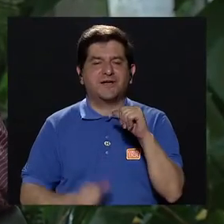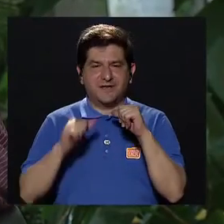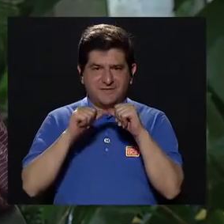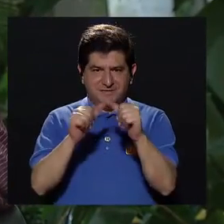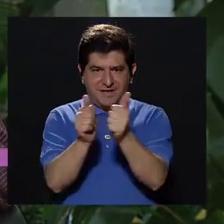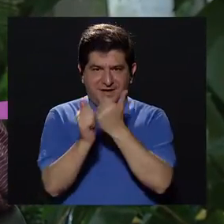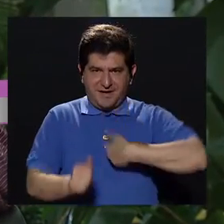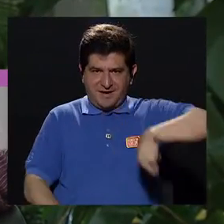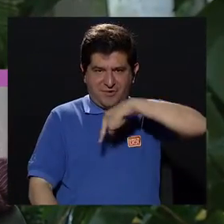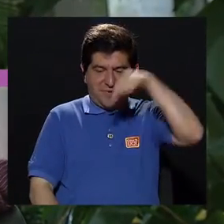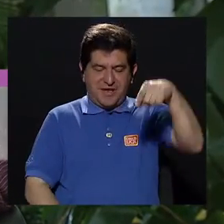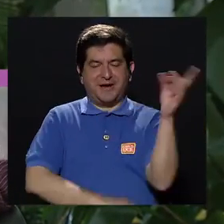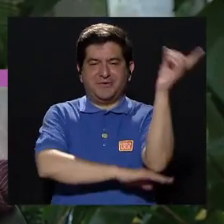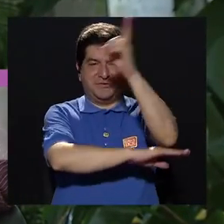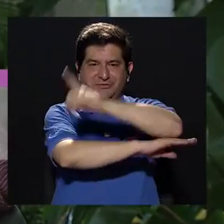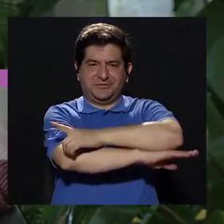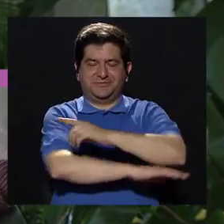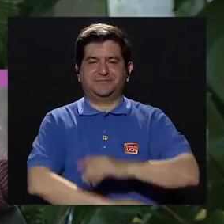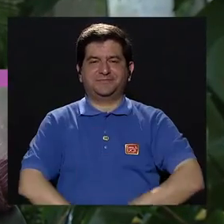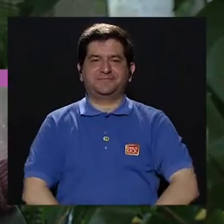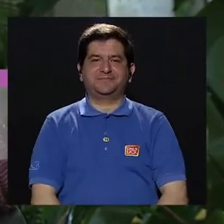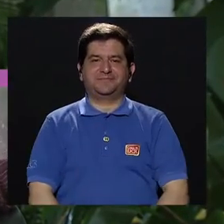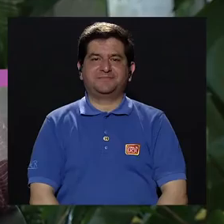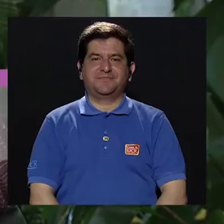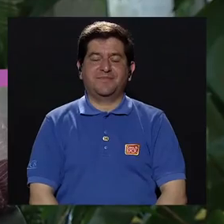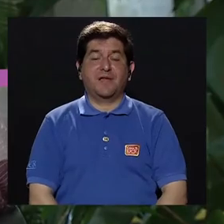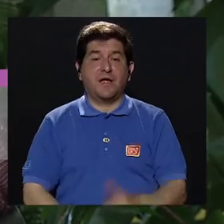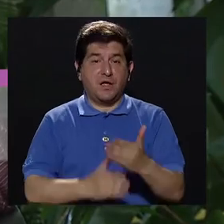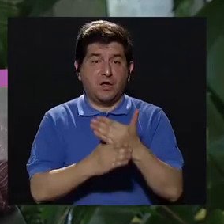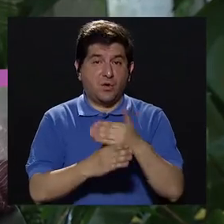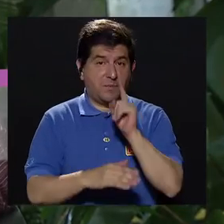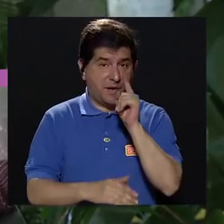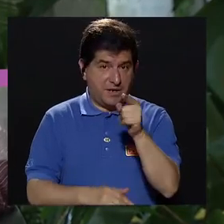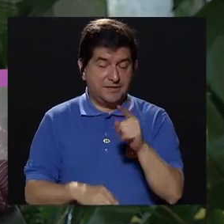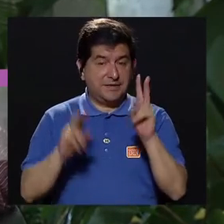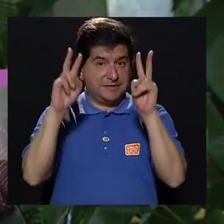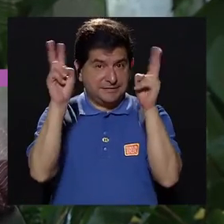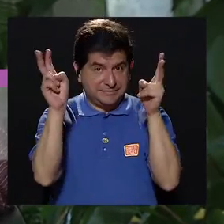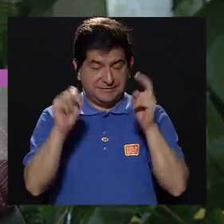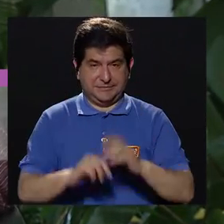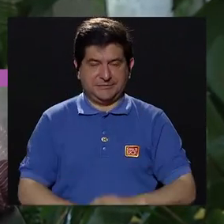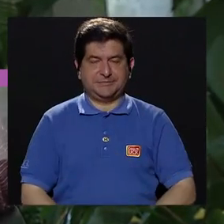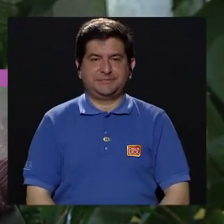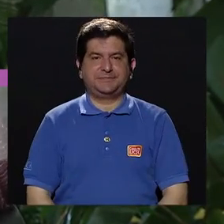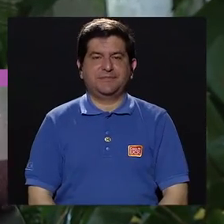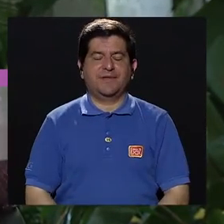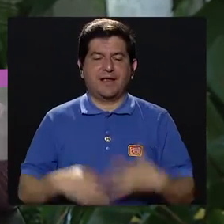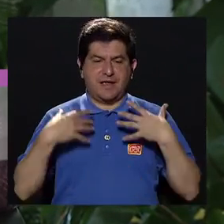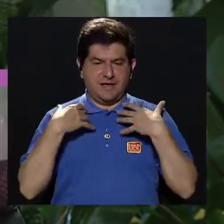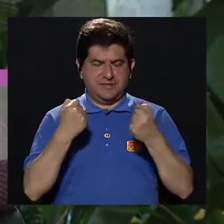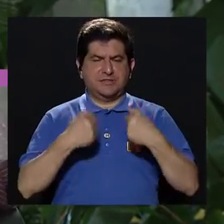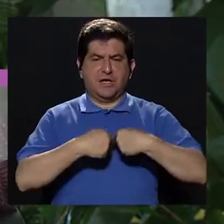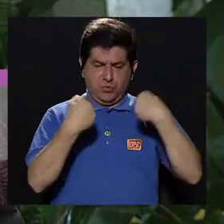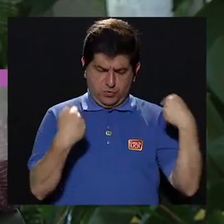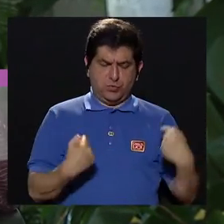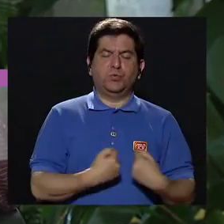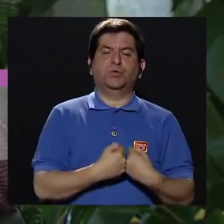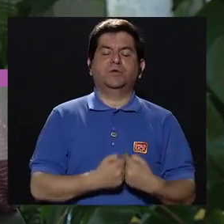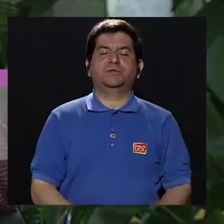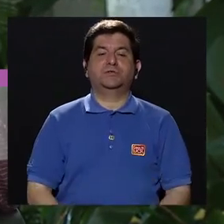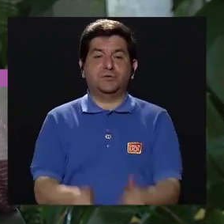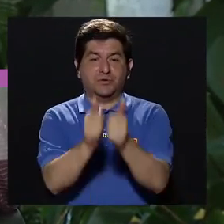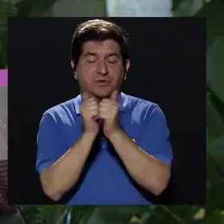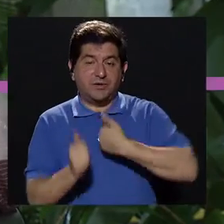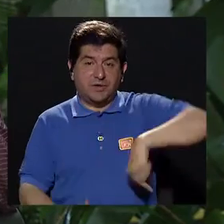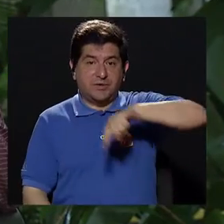Muchísimas gracias por continuar con nosotros el día de hoy, compartiendo con ustedes el tema de la salud del corazón, y